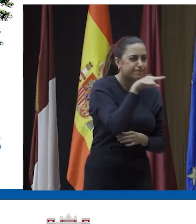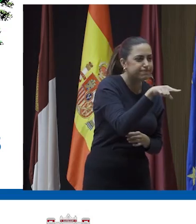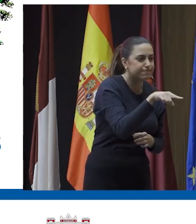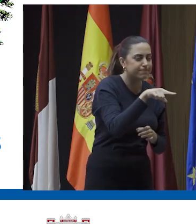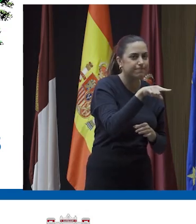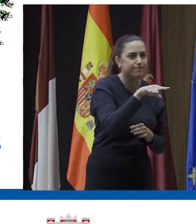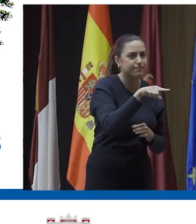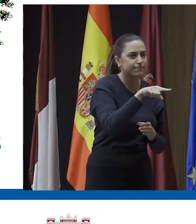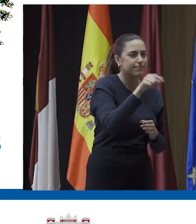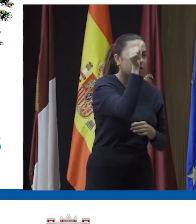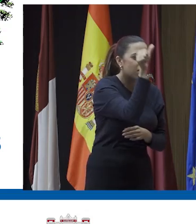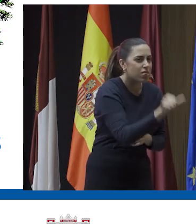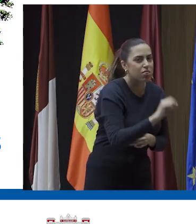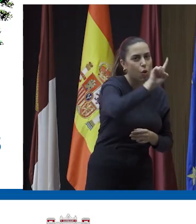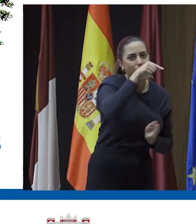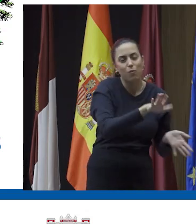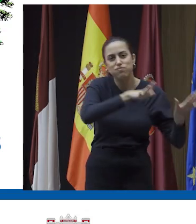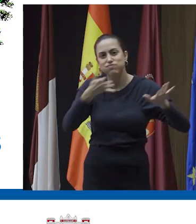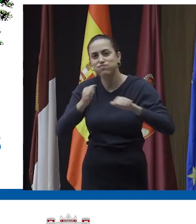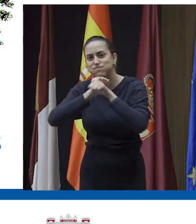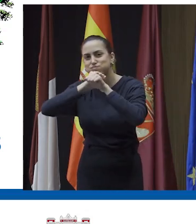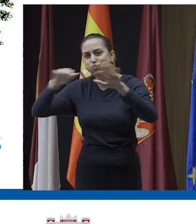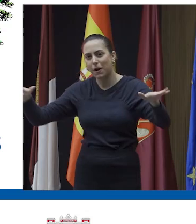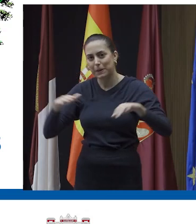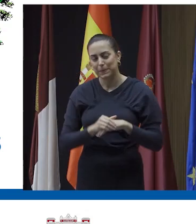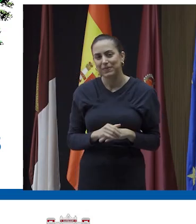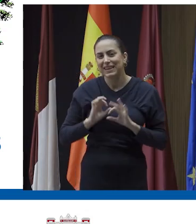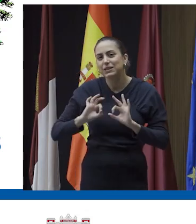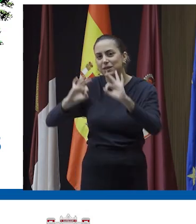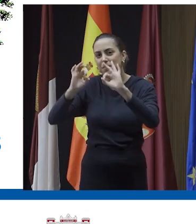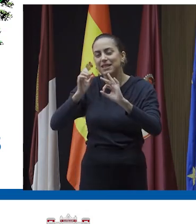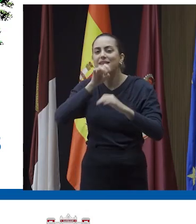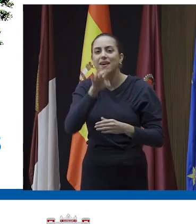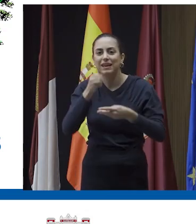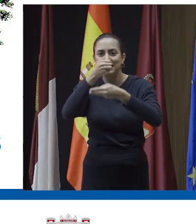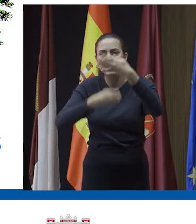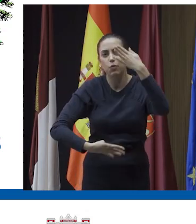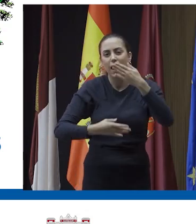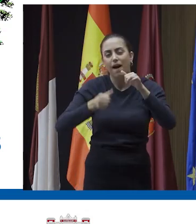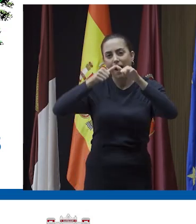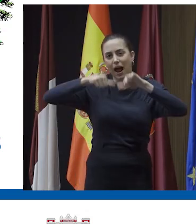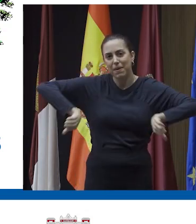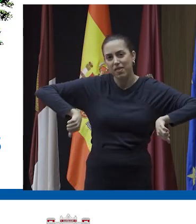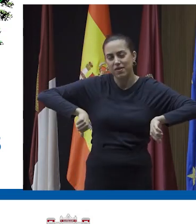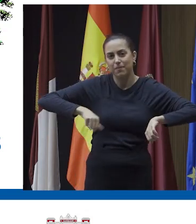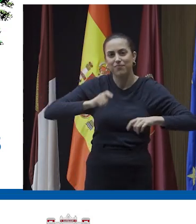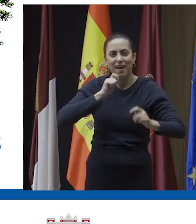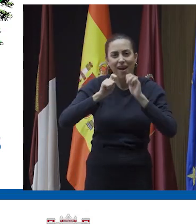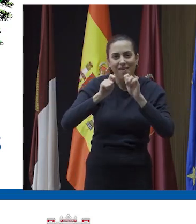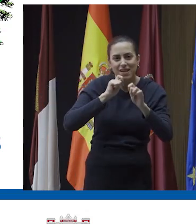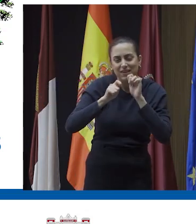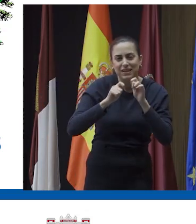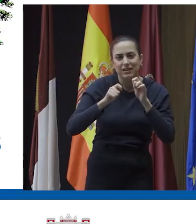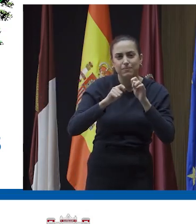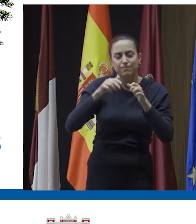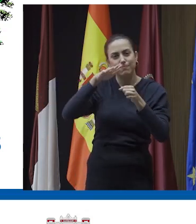a través de los diferentes medios, como decimos, especialmente a la Tribuna de Albacete, con esas entrevistas que todos los martes se